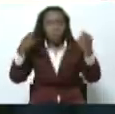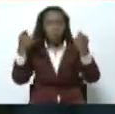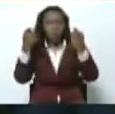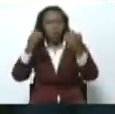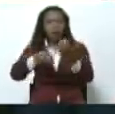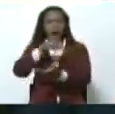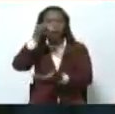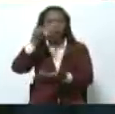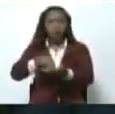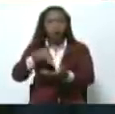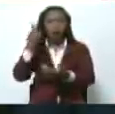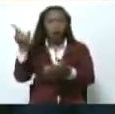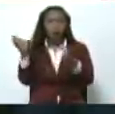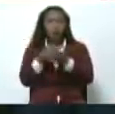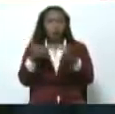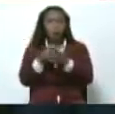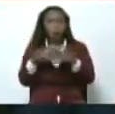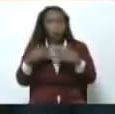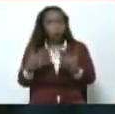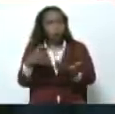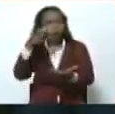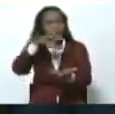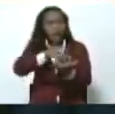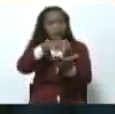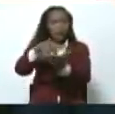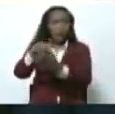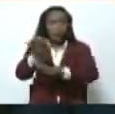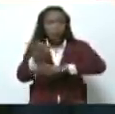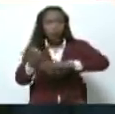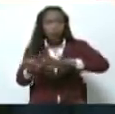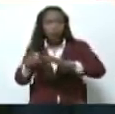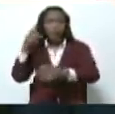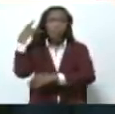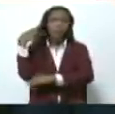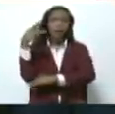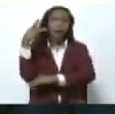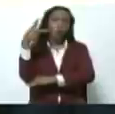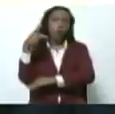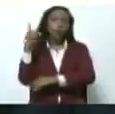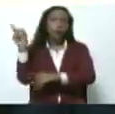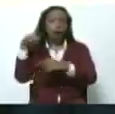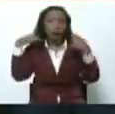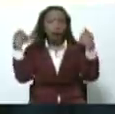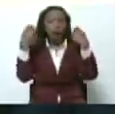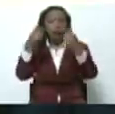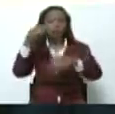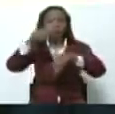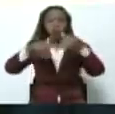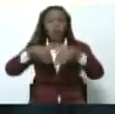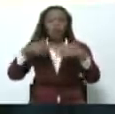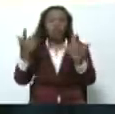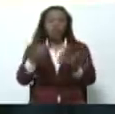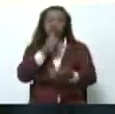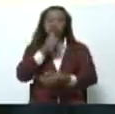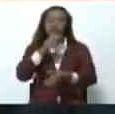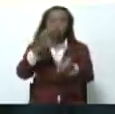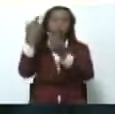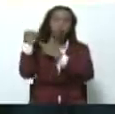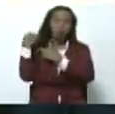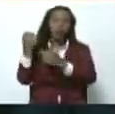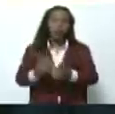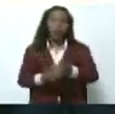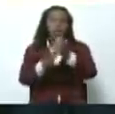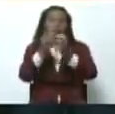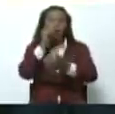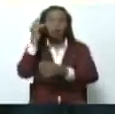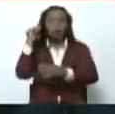nacional y los comandos estadales, municipales, parroquiales. De la campaña electoral se encargaron los líderes y las lideresas